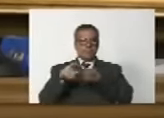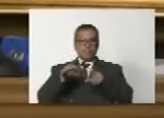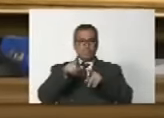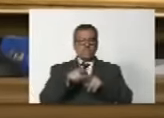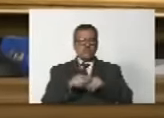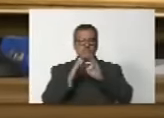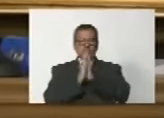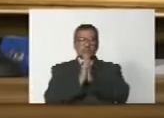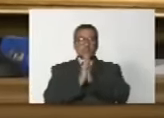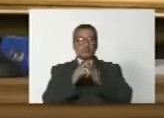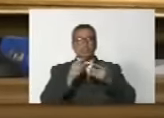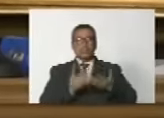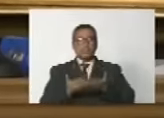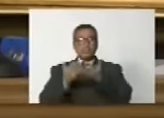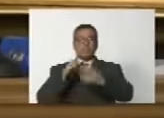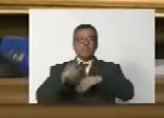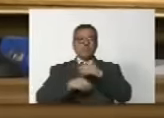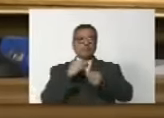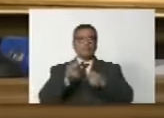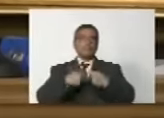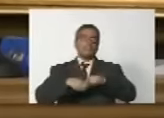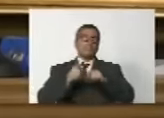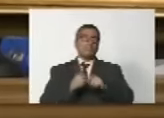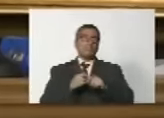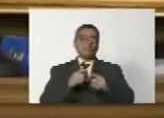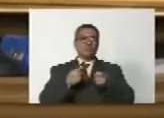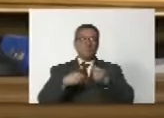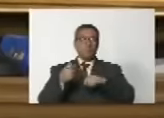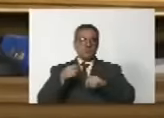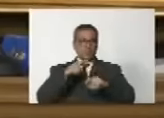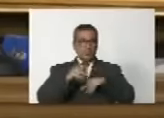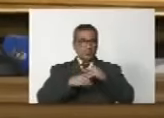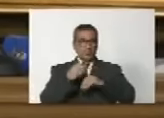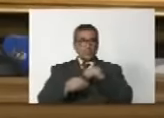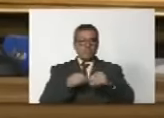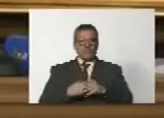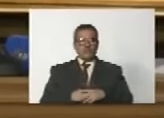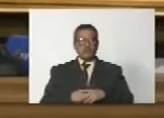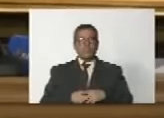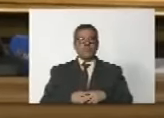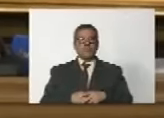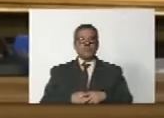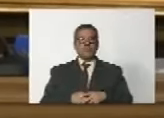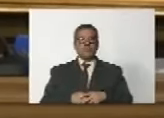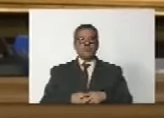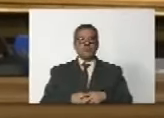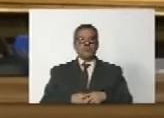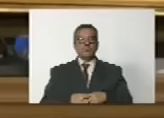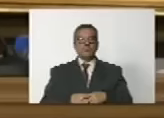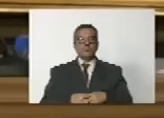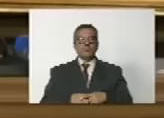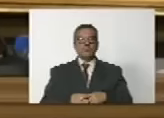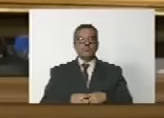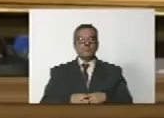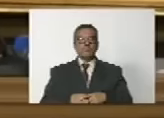secretaria, por favor, sírvase realizar los trámites administrativos correspondientes.